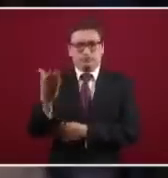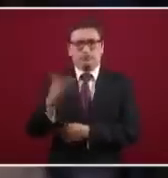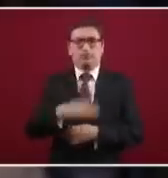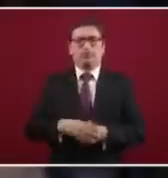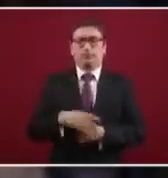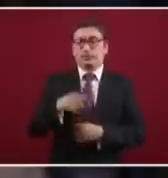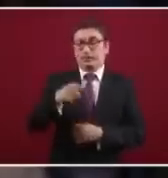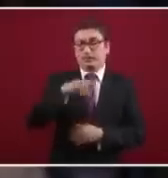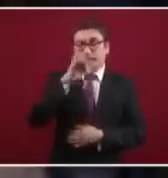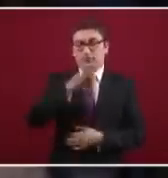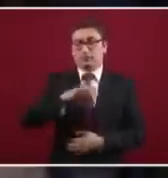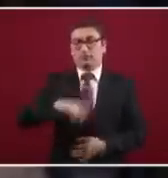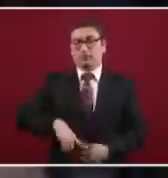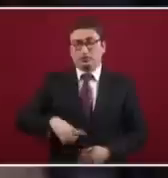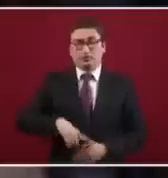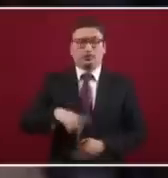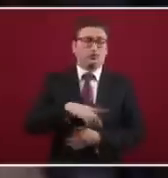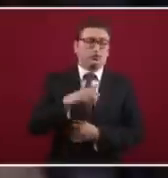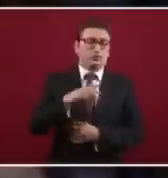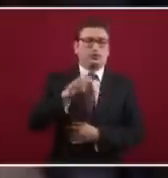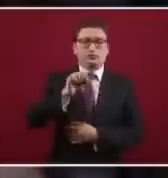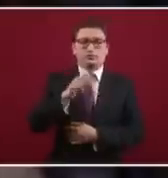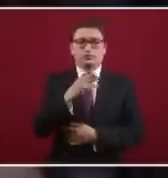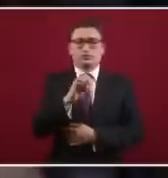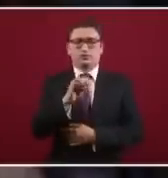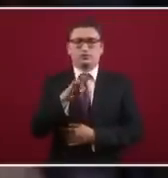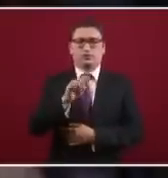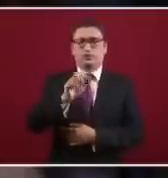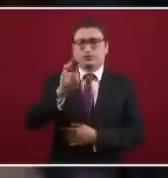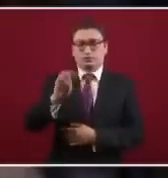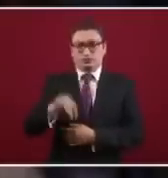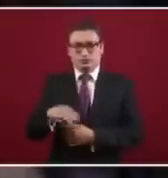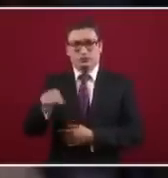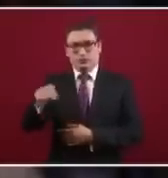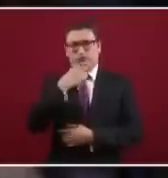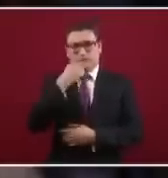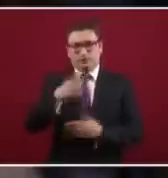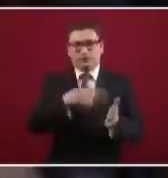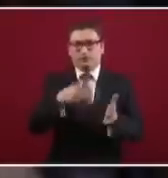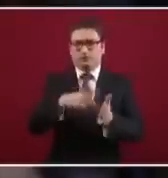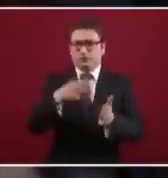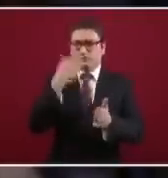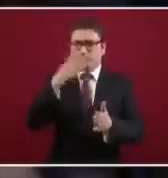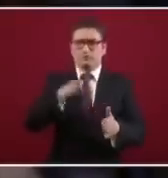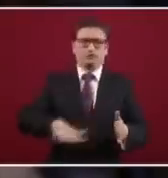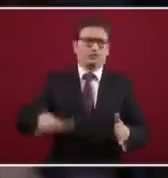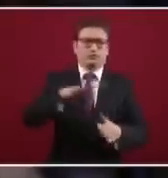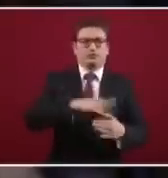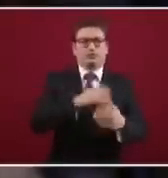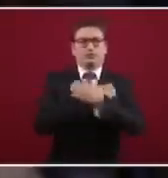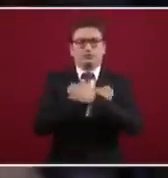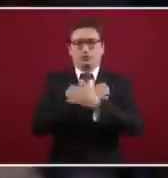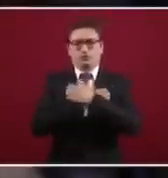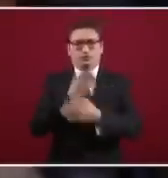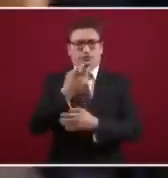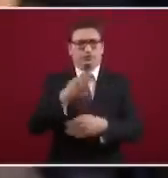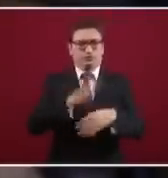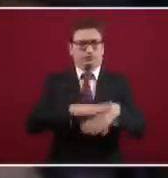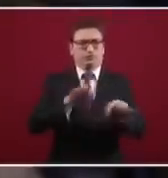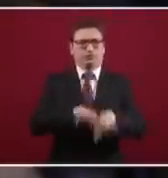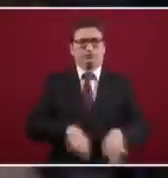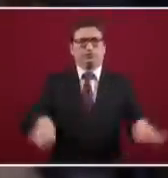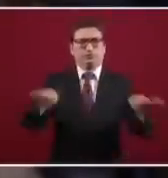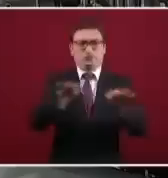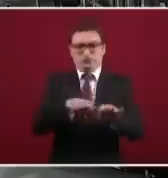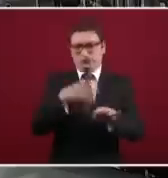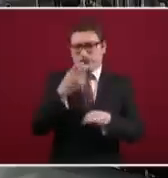doctora Sheinbaum ha reiterado en bastantes ocasiones ya que el fortalecimiento de la educación pública será la mayor contribución de